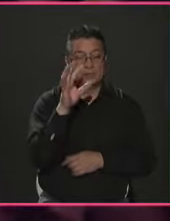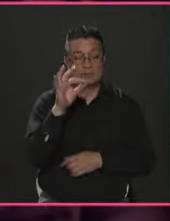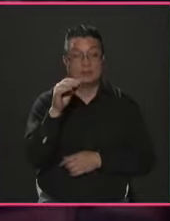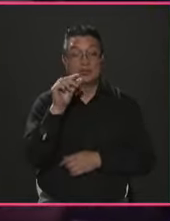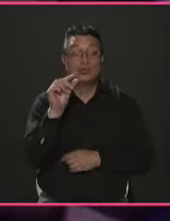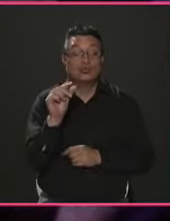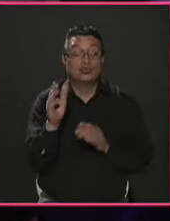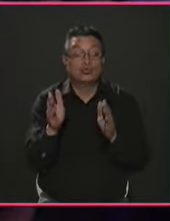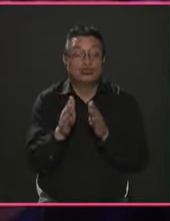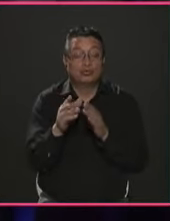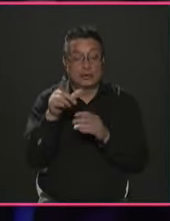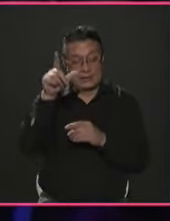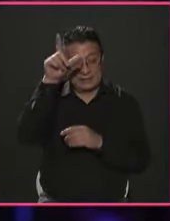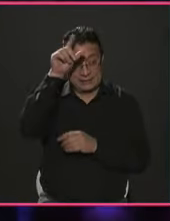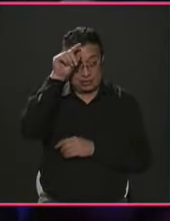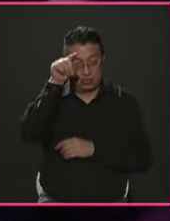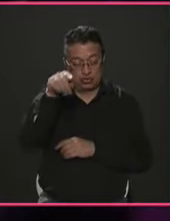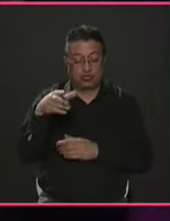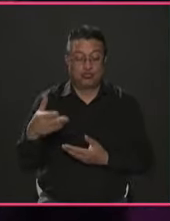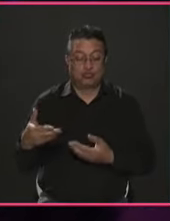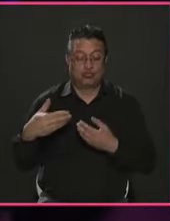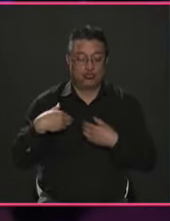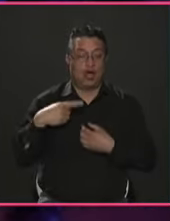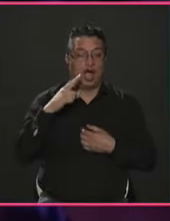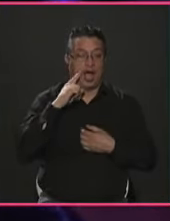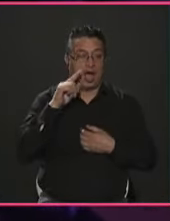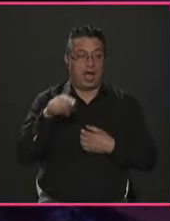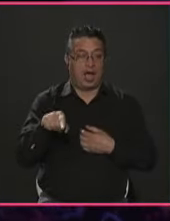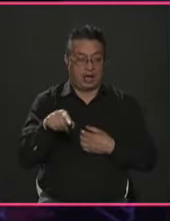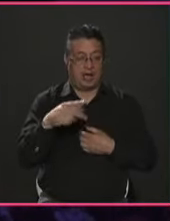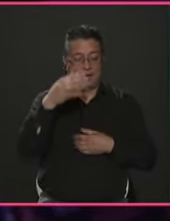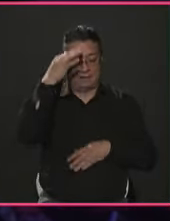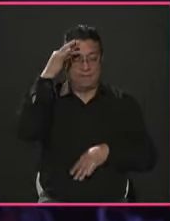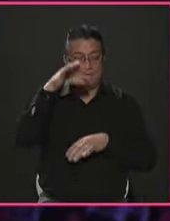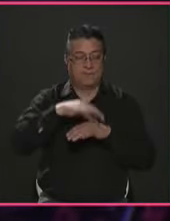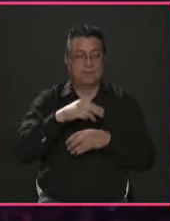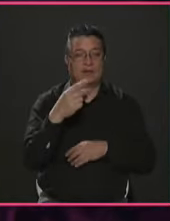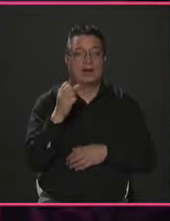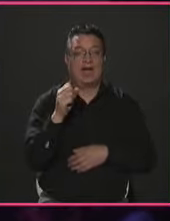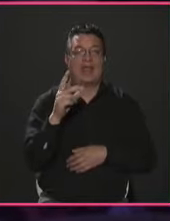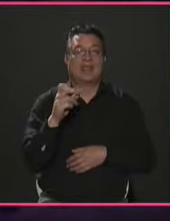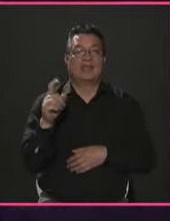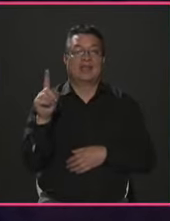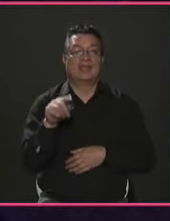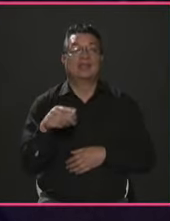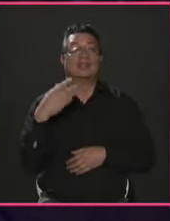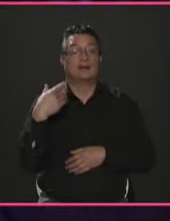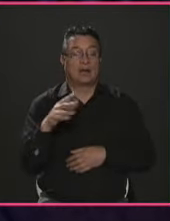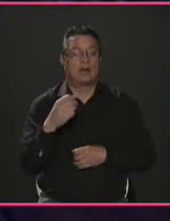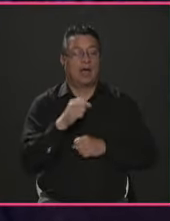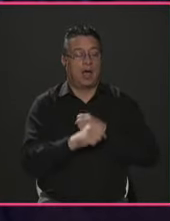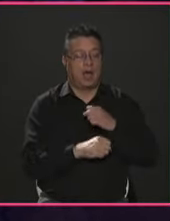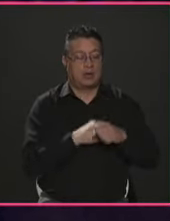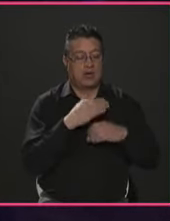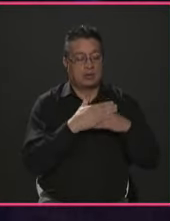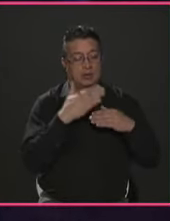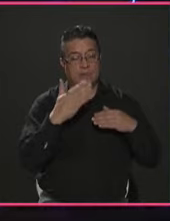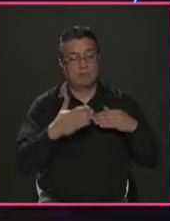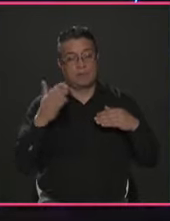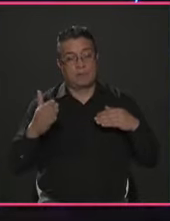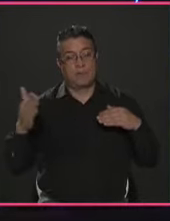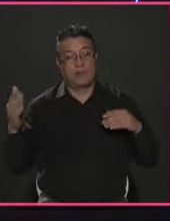ratón que es el huésped que lleva este virus de los Andes y cada cierto tiempo Cada ciertos años hay un